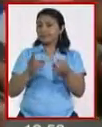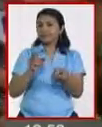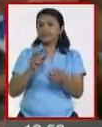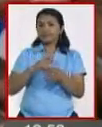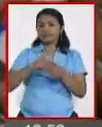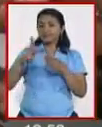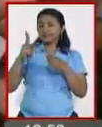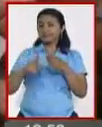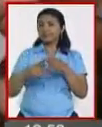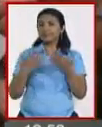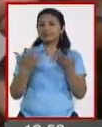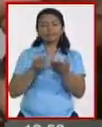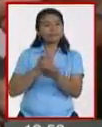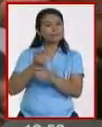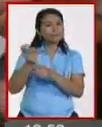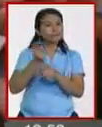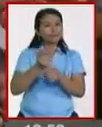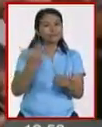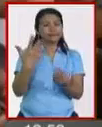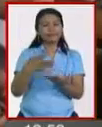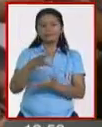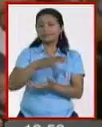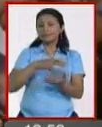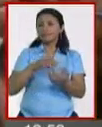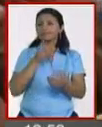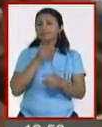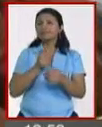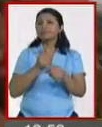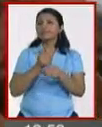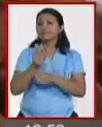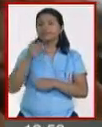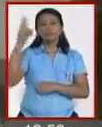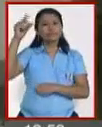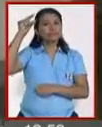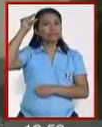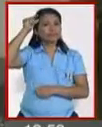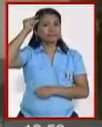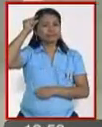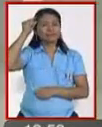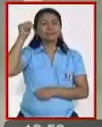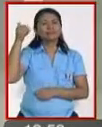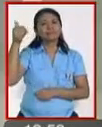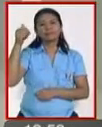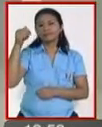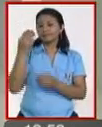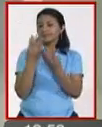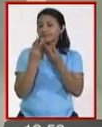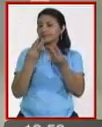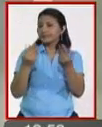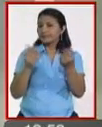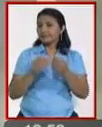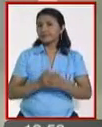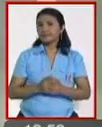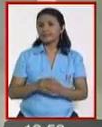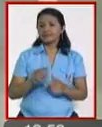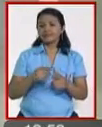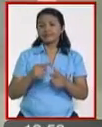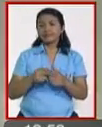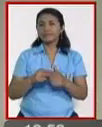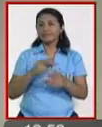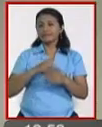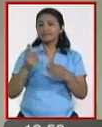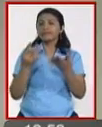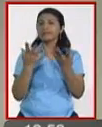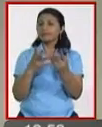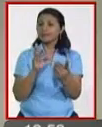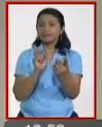profesionales, eso causa un gran perjuicio. Este conflicto lo ocasionó el gobierno y el gobierno que tiene que solucionarlo, y es por eso que los profesionales estamos